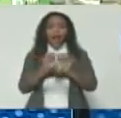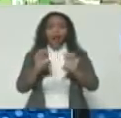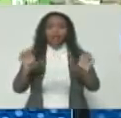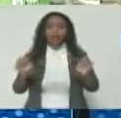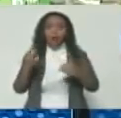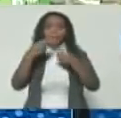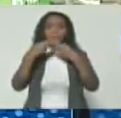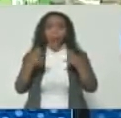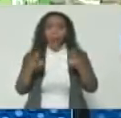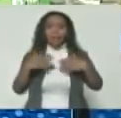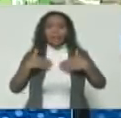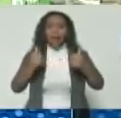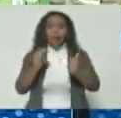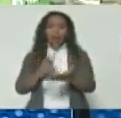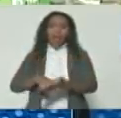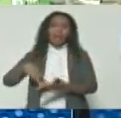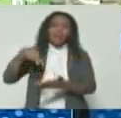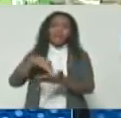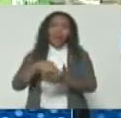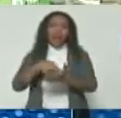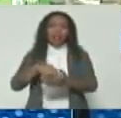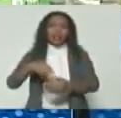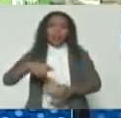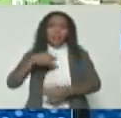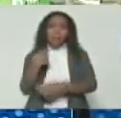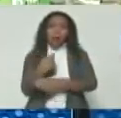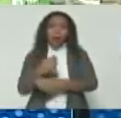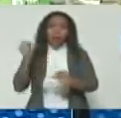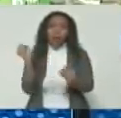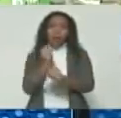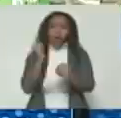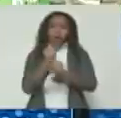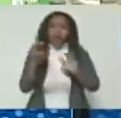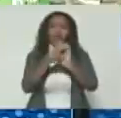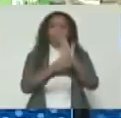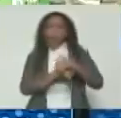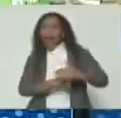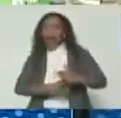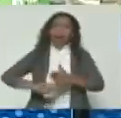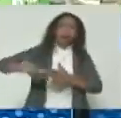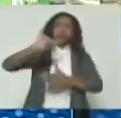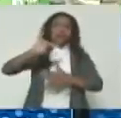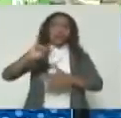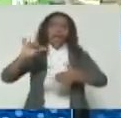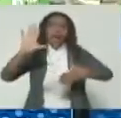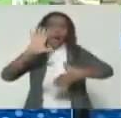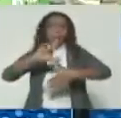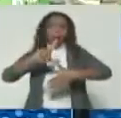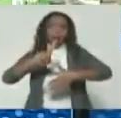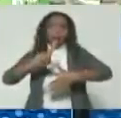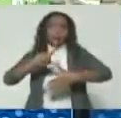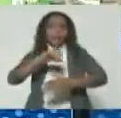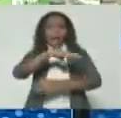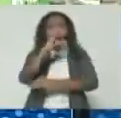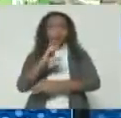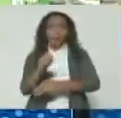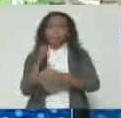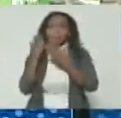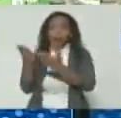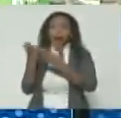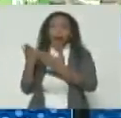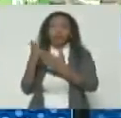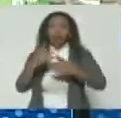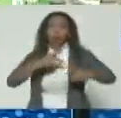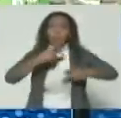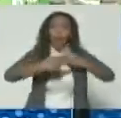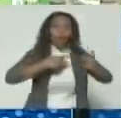salud, levantar el salario de los trabajadores a los niveles más altos como los tuvimos de América Latina y el Caribe. Para eso es que queremos